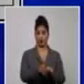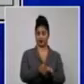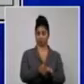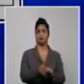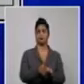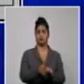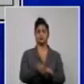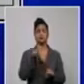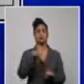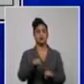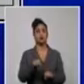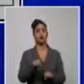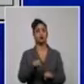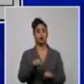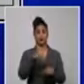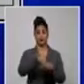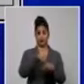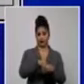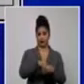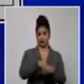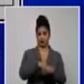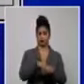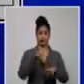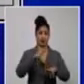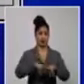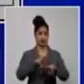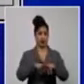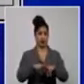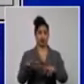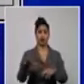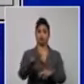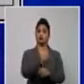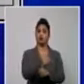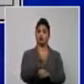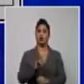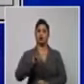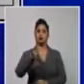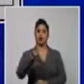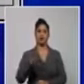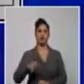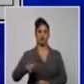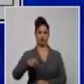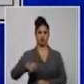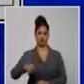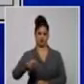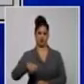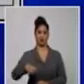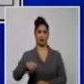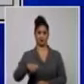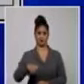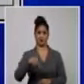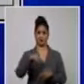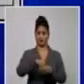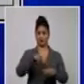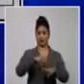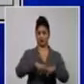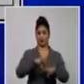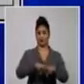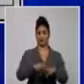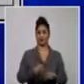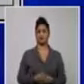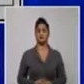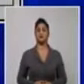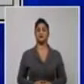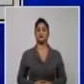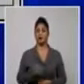de incidencia, pues de La Habana son 9. La Habana ha ido casi que capitalizando el total de municipios en esta jornada. Así